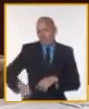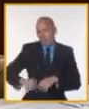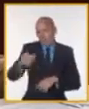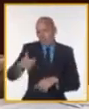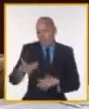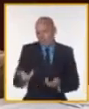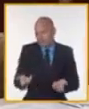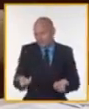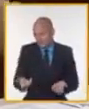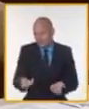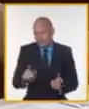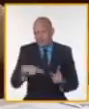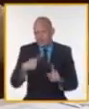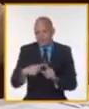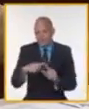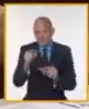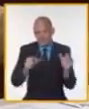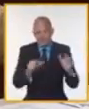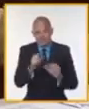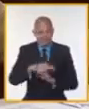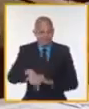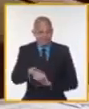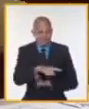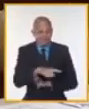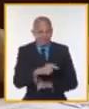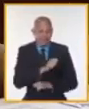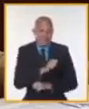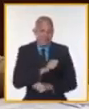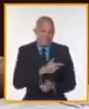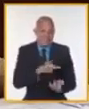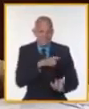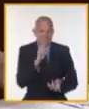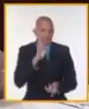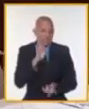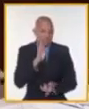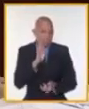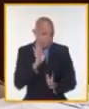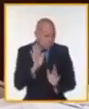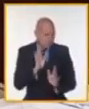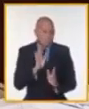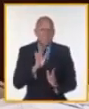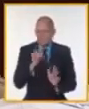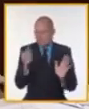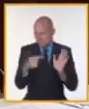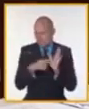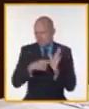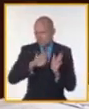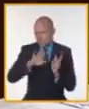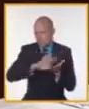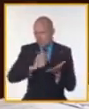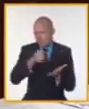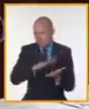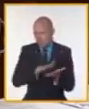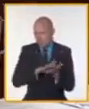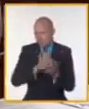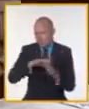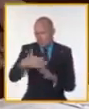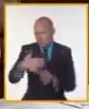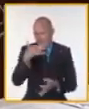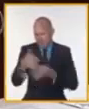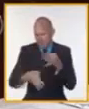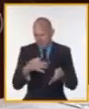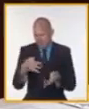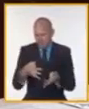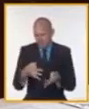personas vinculados a esto, algunas no deseadas, que también va a ser un punto de análisis en este pleno. Eso realmente da